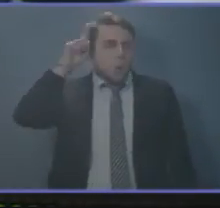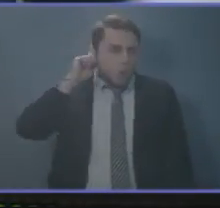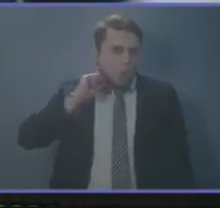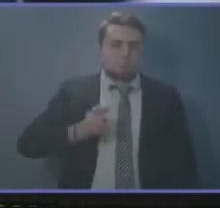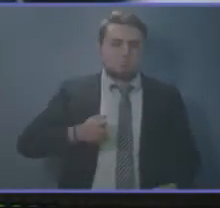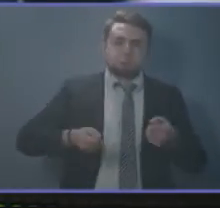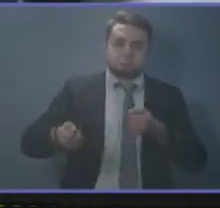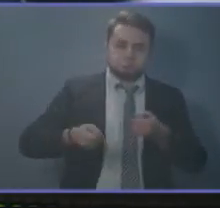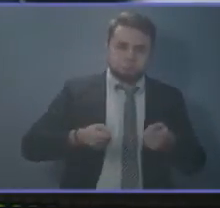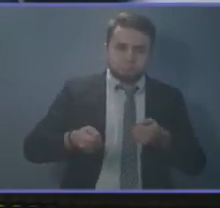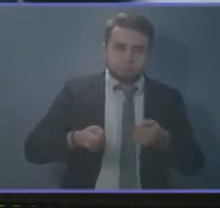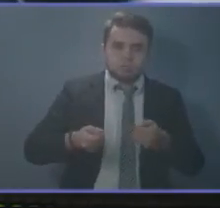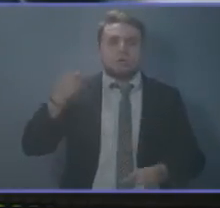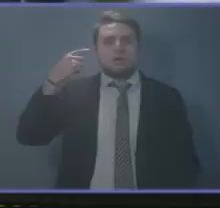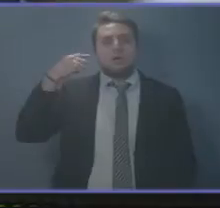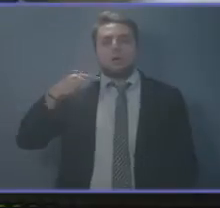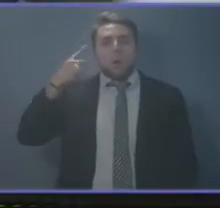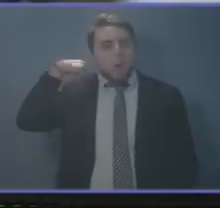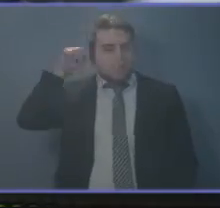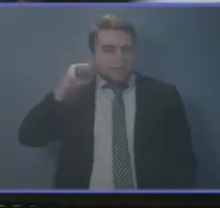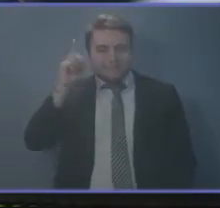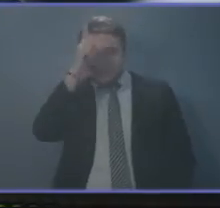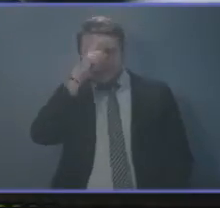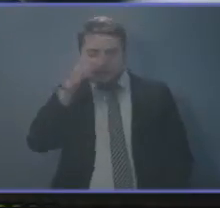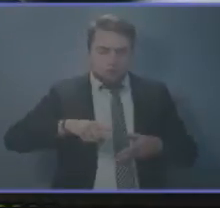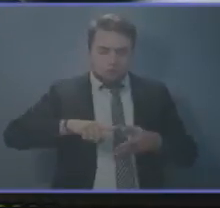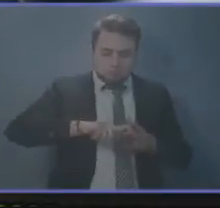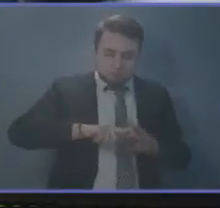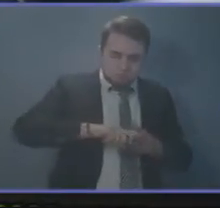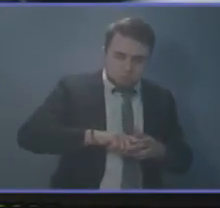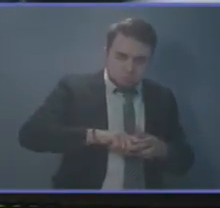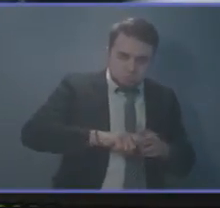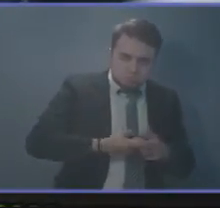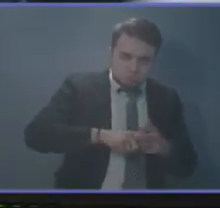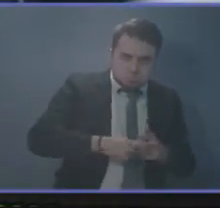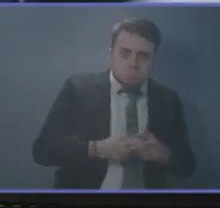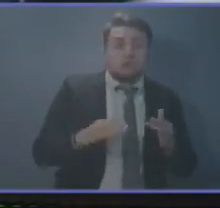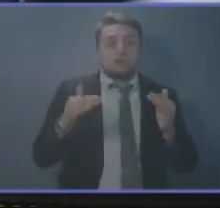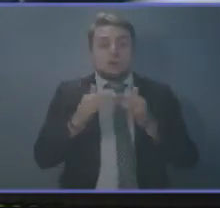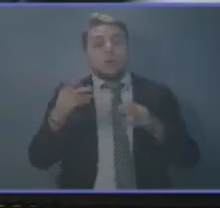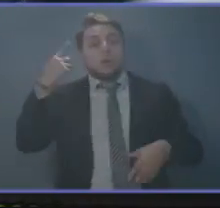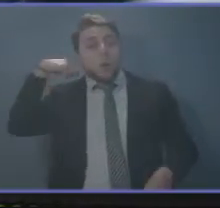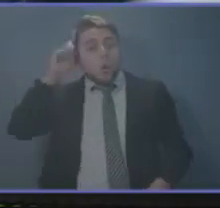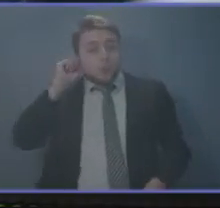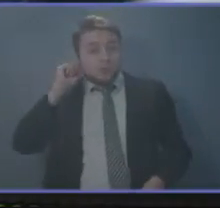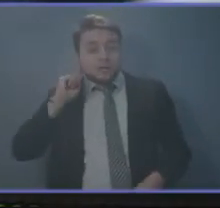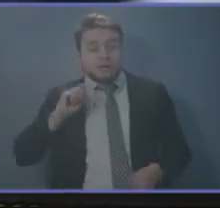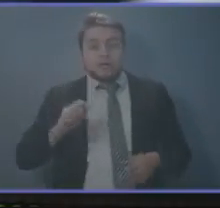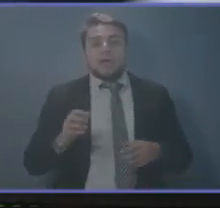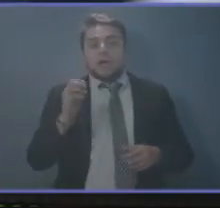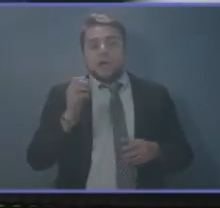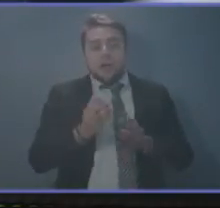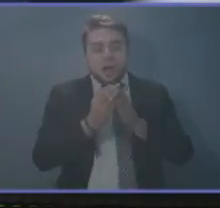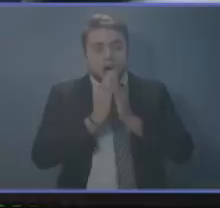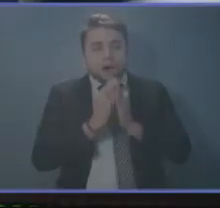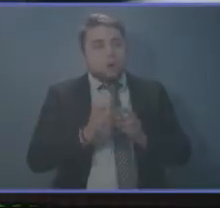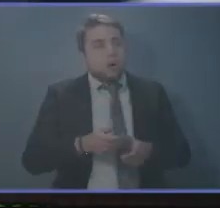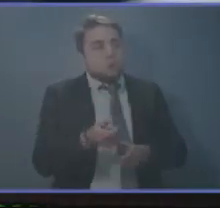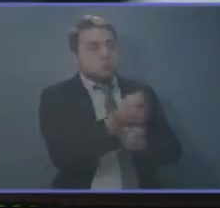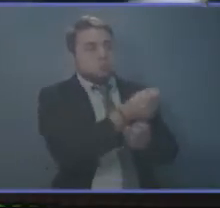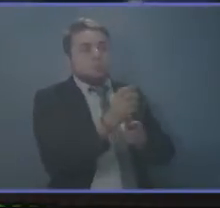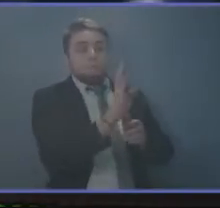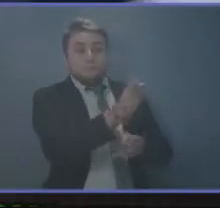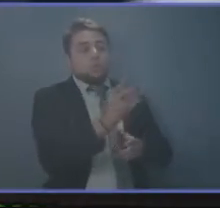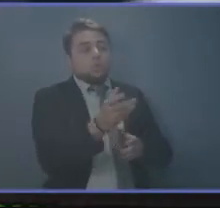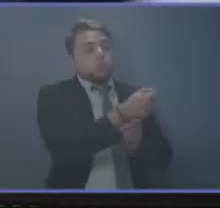ellos no tienen cobradores, a los mecánicos, incluso a los que lavan los buses. Y a mí eso me